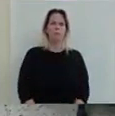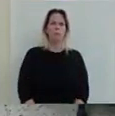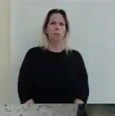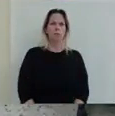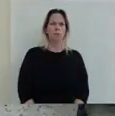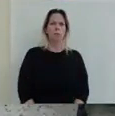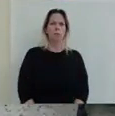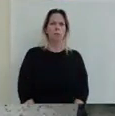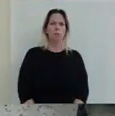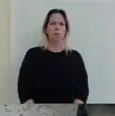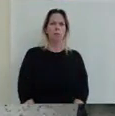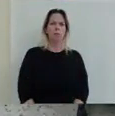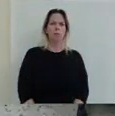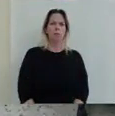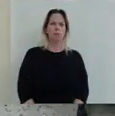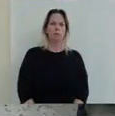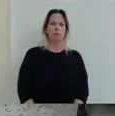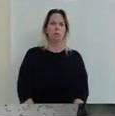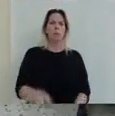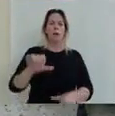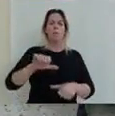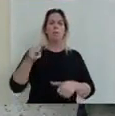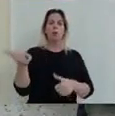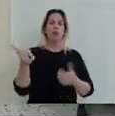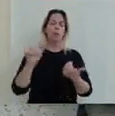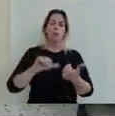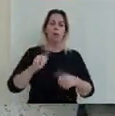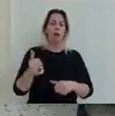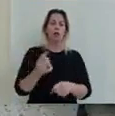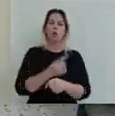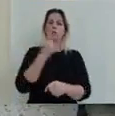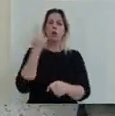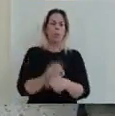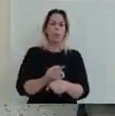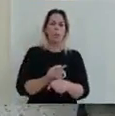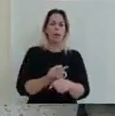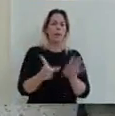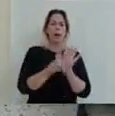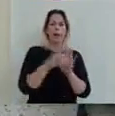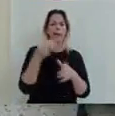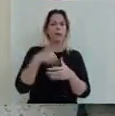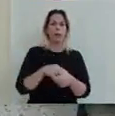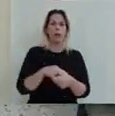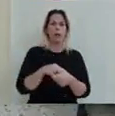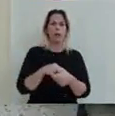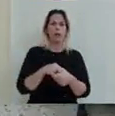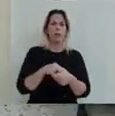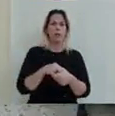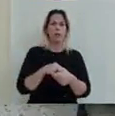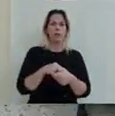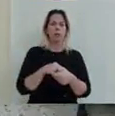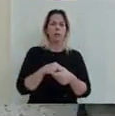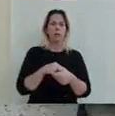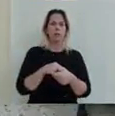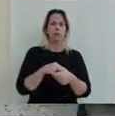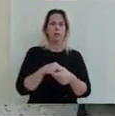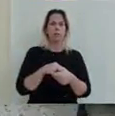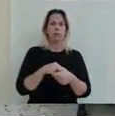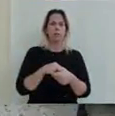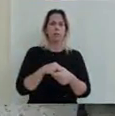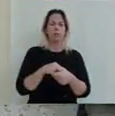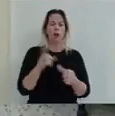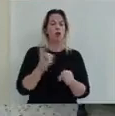votación algo que va en contra de nuestro reglamento interno. No puede ser sometido a votación la moción